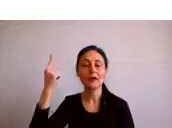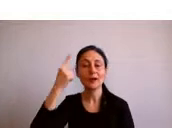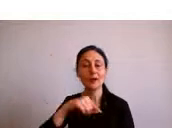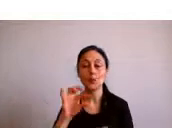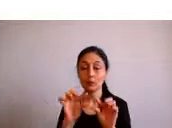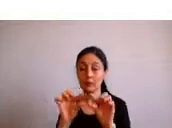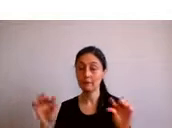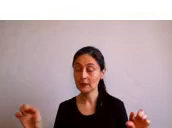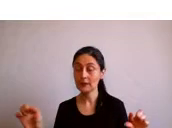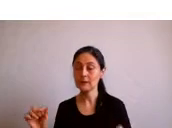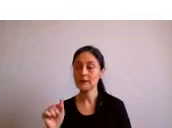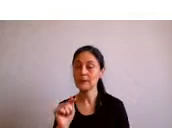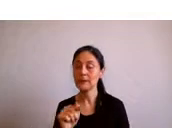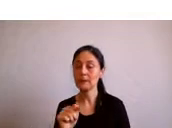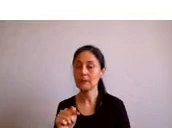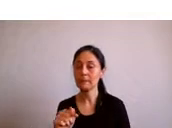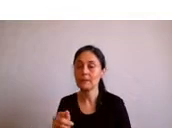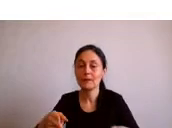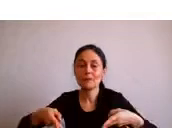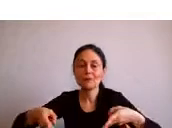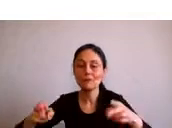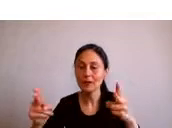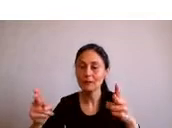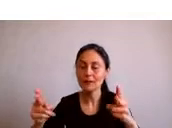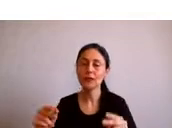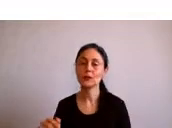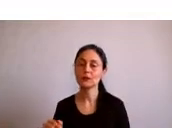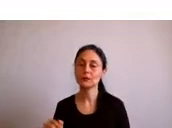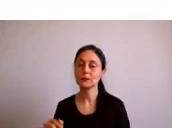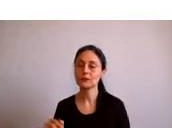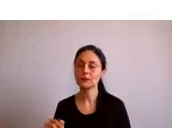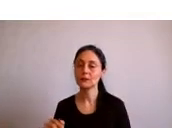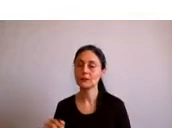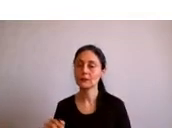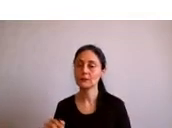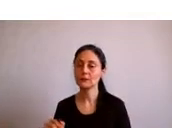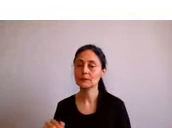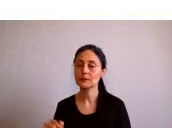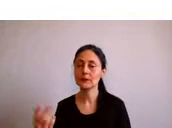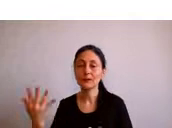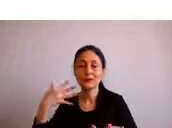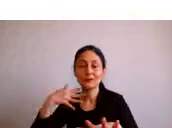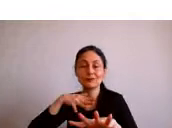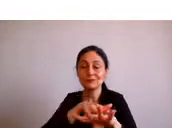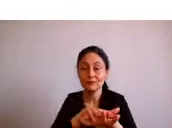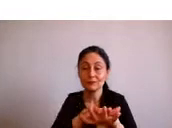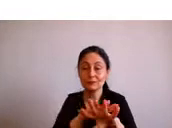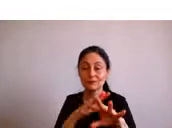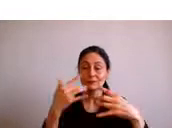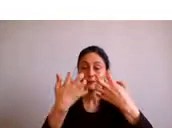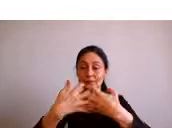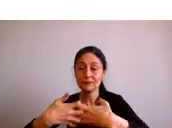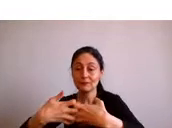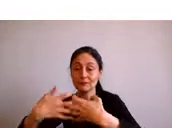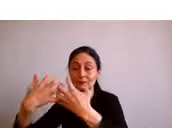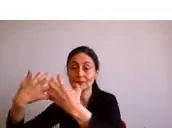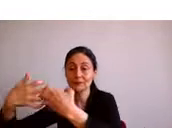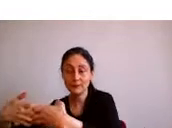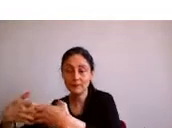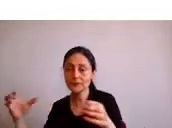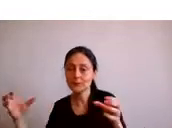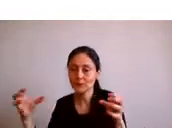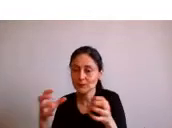que realmente, querámoslo o no, somos parte de un equipo de trabajo, somos un engranaje, por lo tanto, desde el que